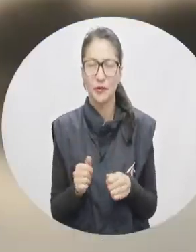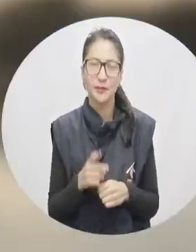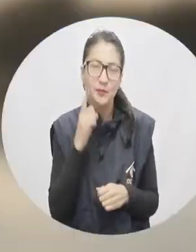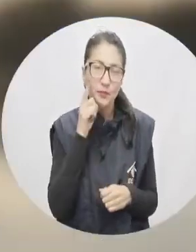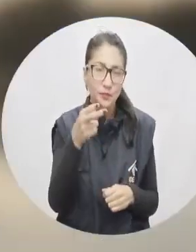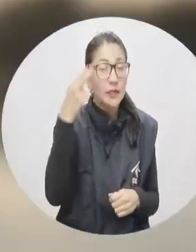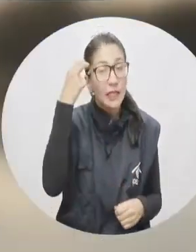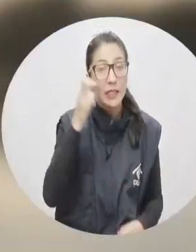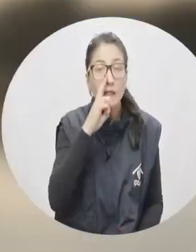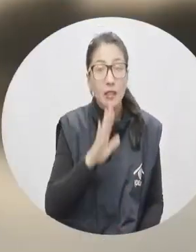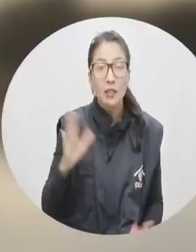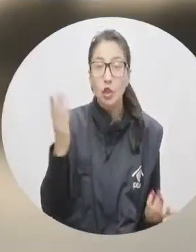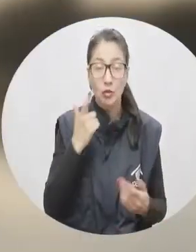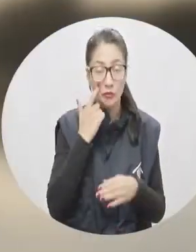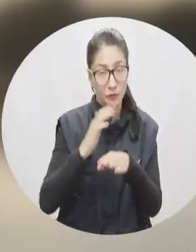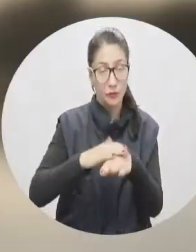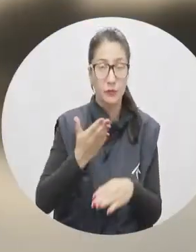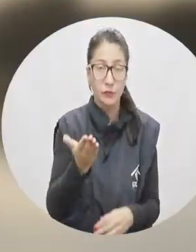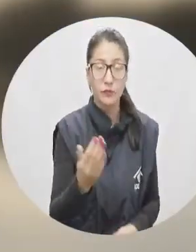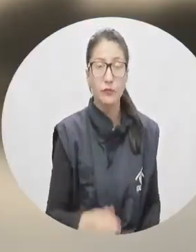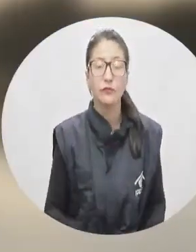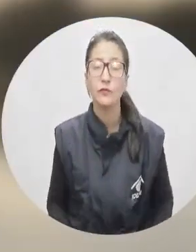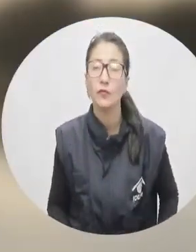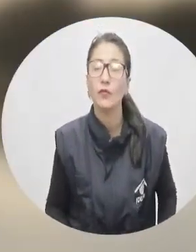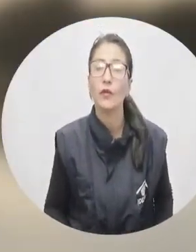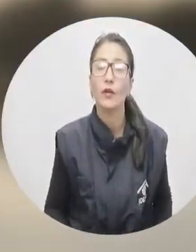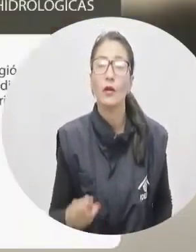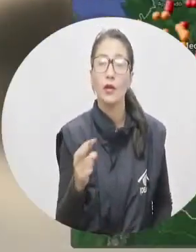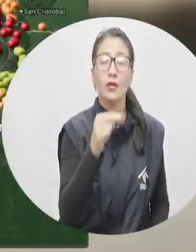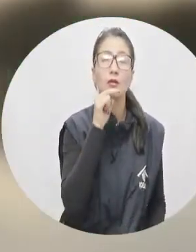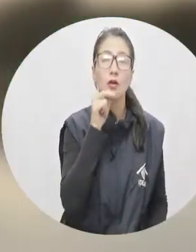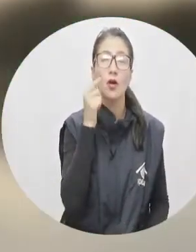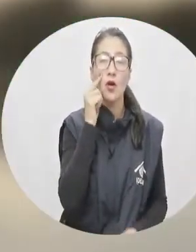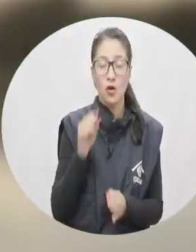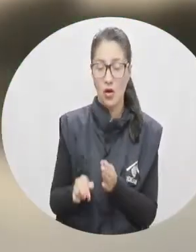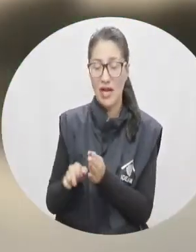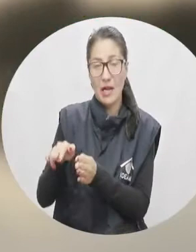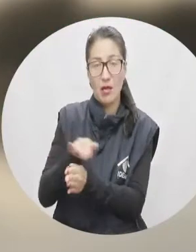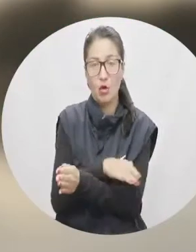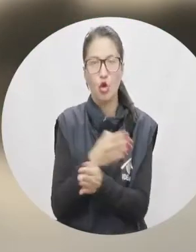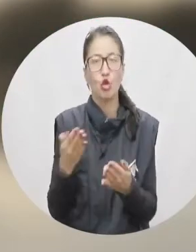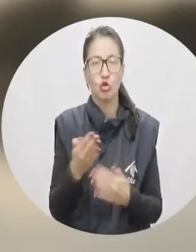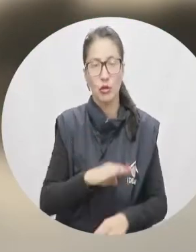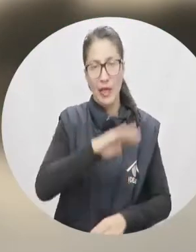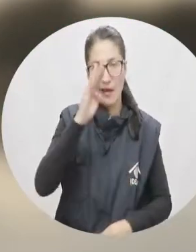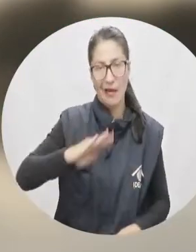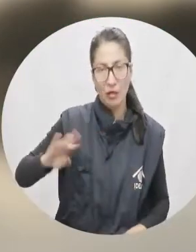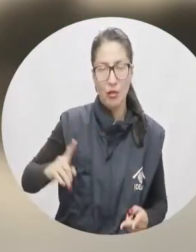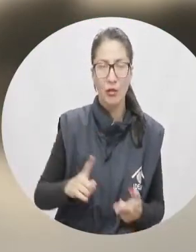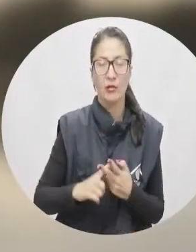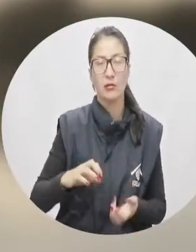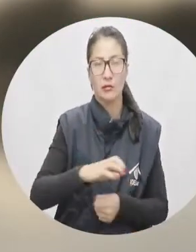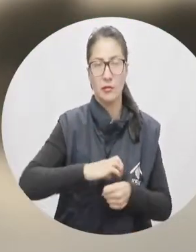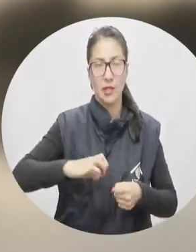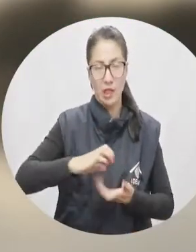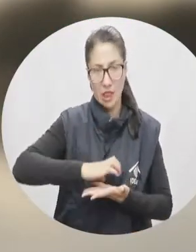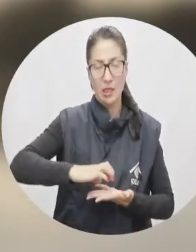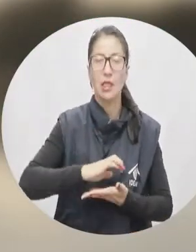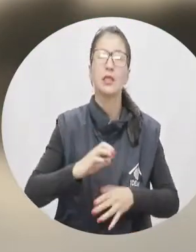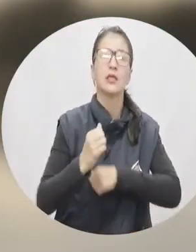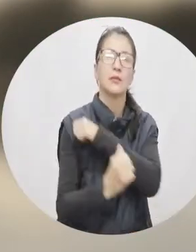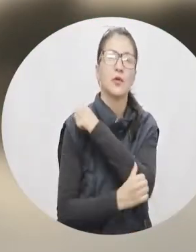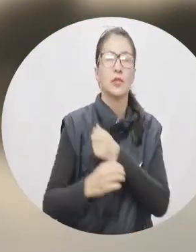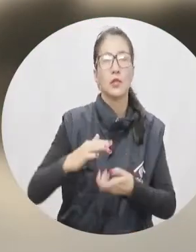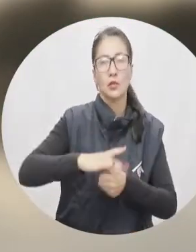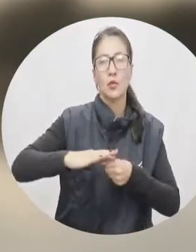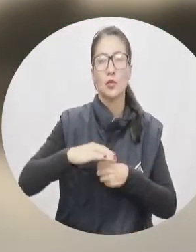las principales alertas a nivel nacional. Alerta roja por desbordamientos en ríos de Antioquia, Santander, Boyacá, Cundinamarca,